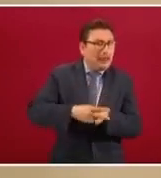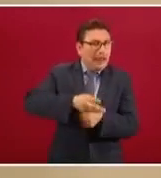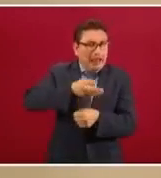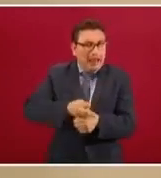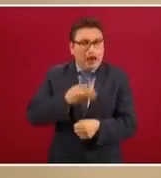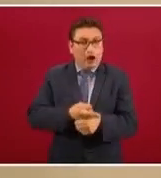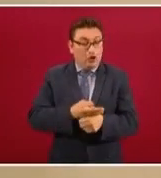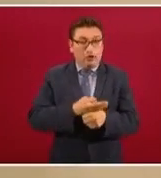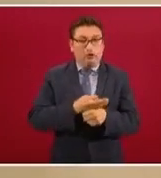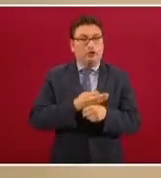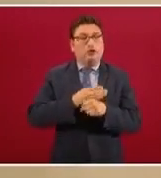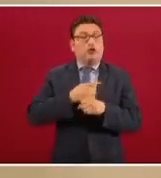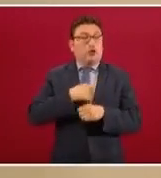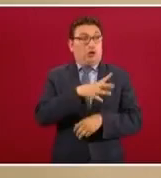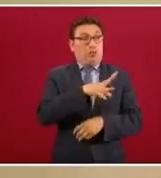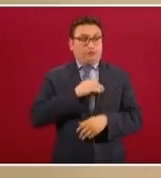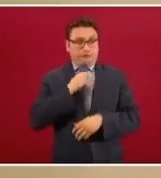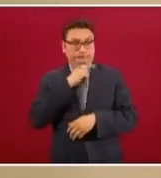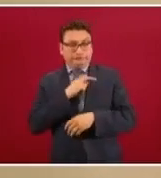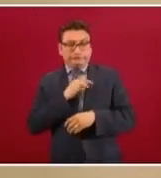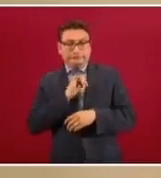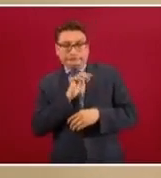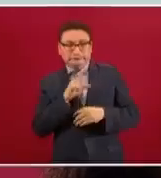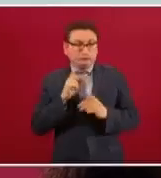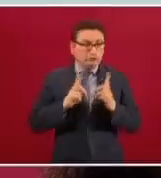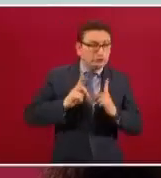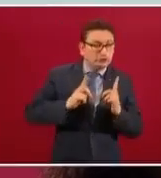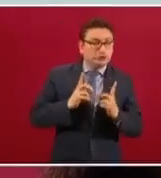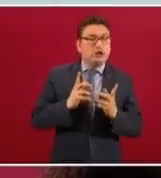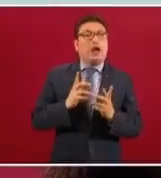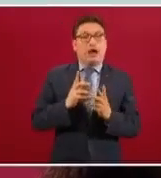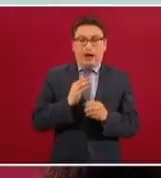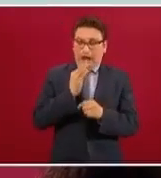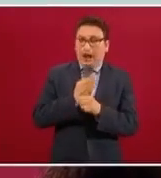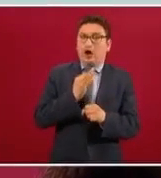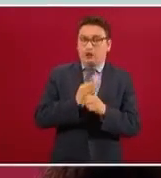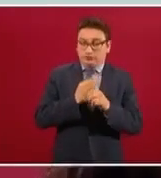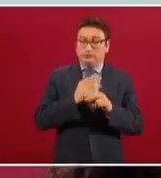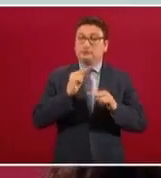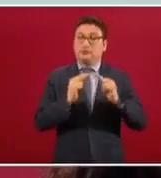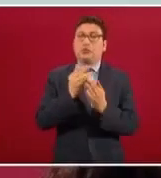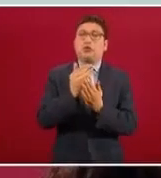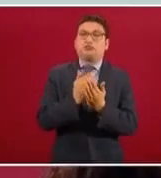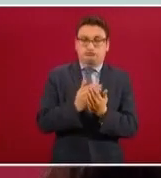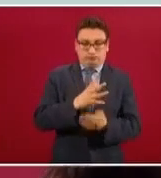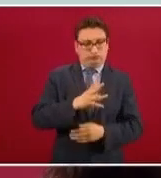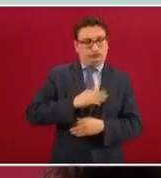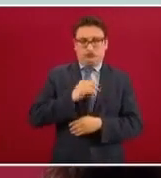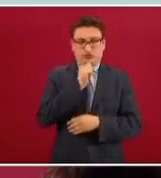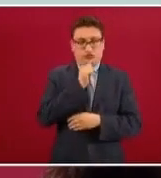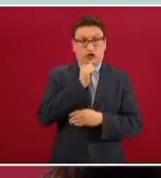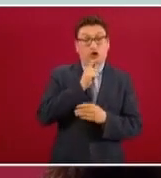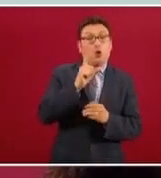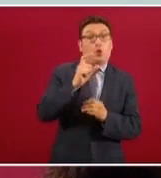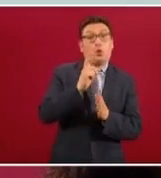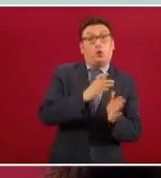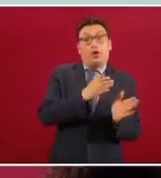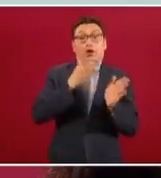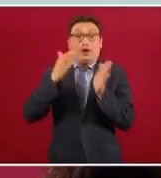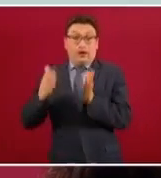momento infectarse de COVID. La respuesta es todavía es bajo, va a ser mucho más alto en la fase